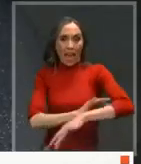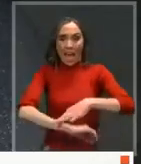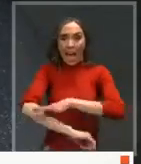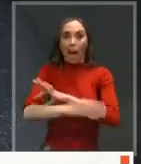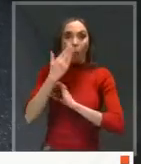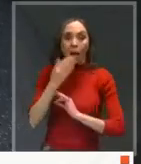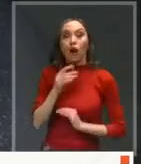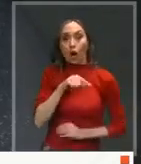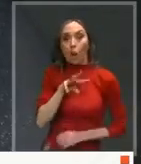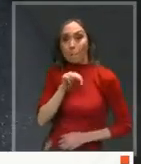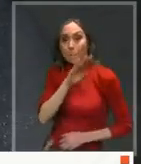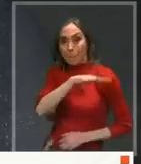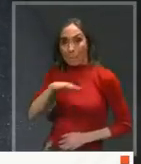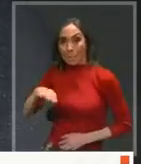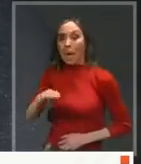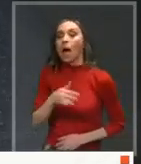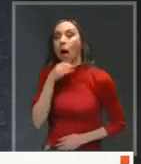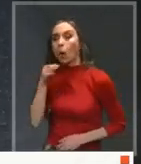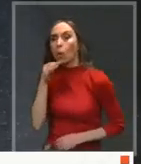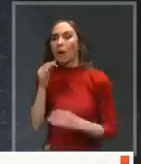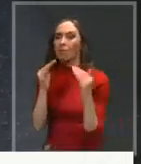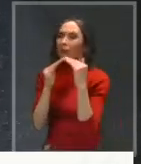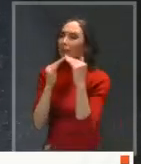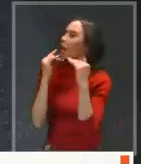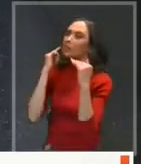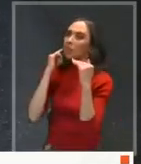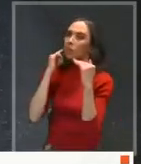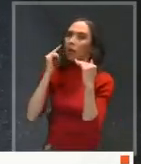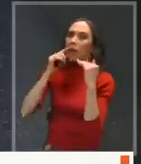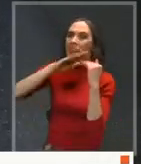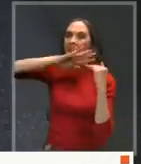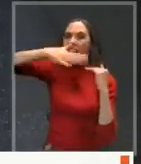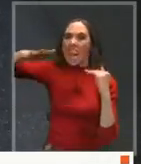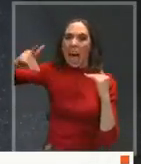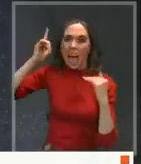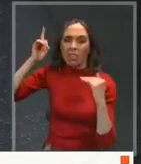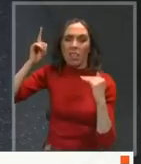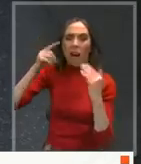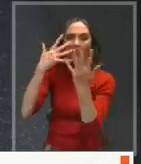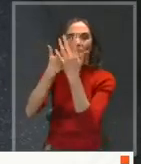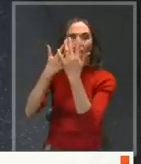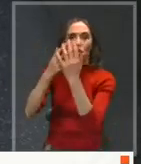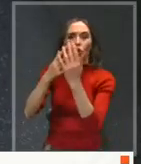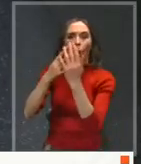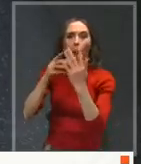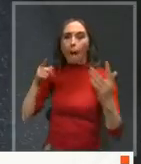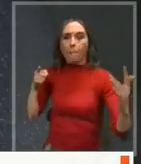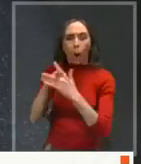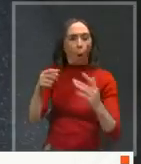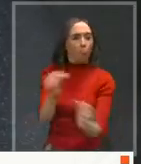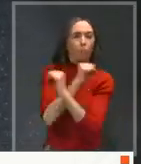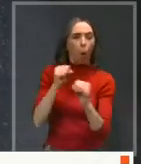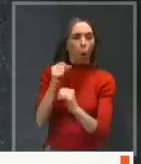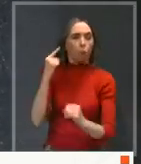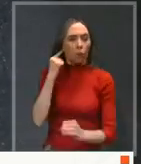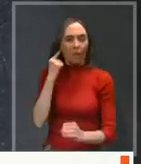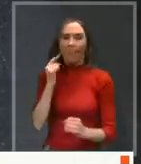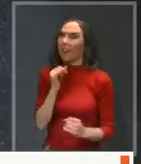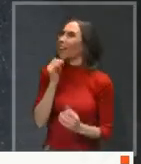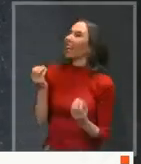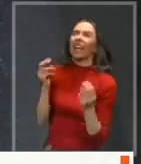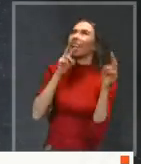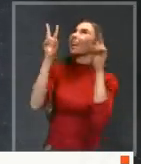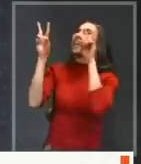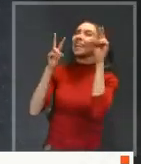a reventarse los vidrios, a sonar lata, y como mi casa es con lata, yo no entendía qué pasaba. Como por